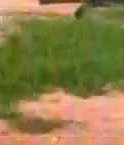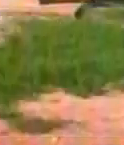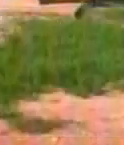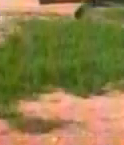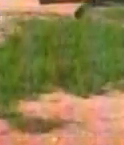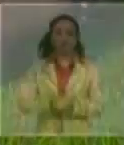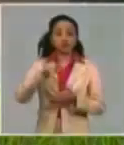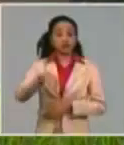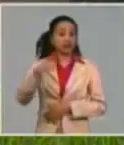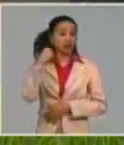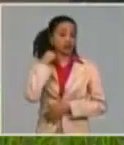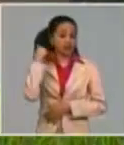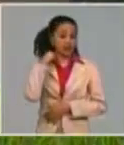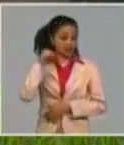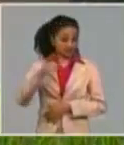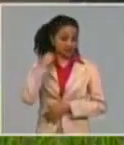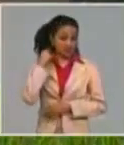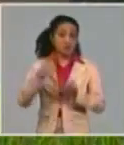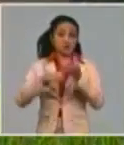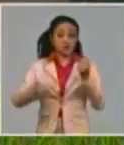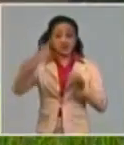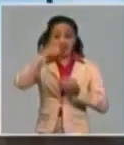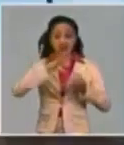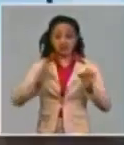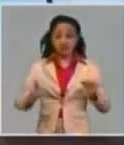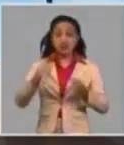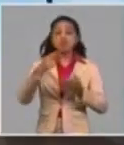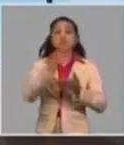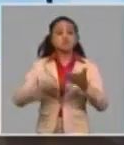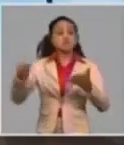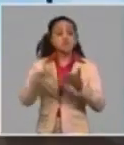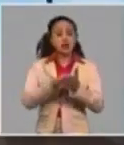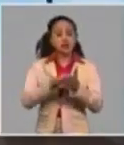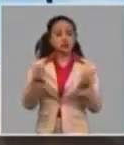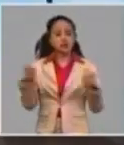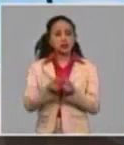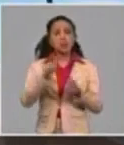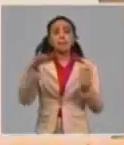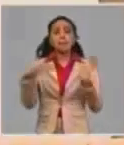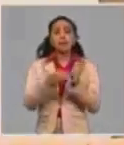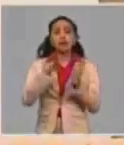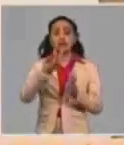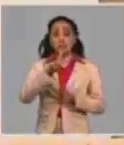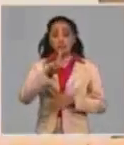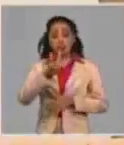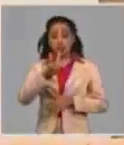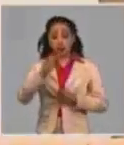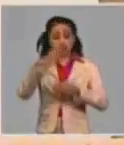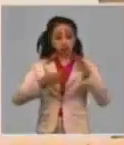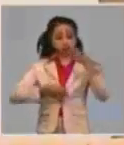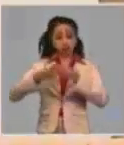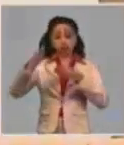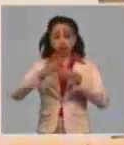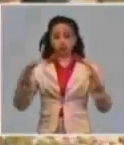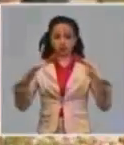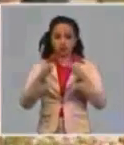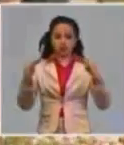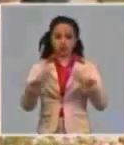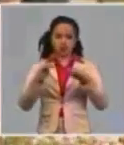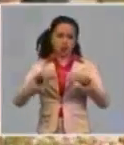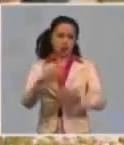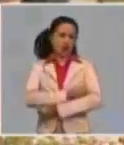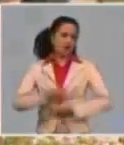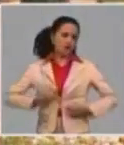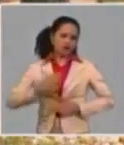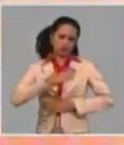Para el presente año, la provincia de Artemisa tiene un plan mínimo de 1.424 viviendas, dividido en los conceptos de esfuerzo propio,